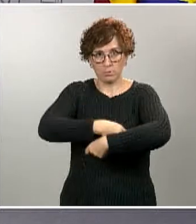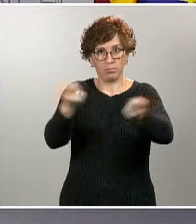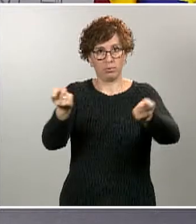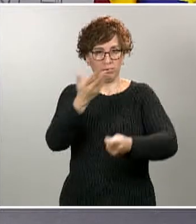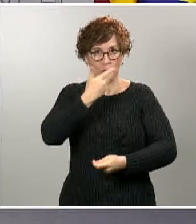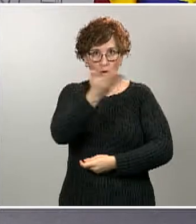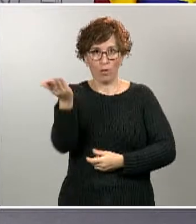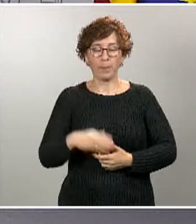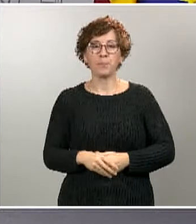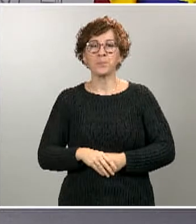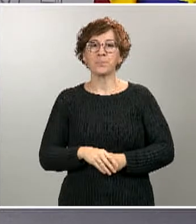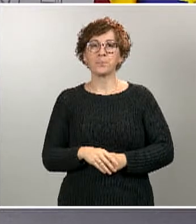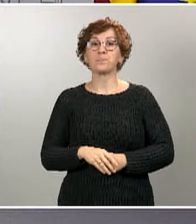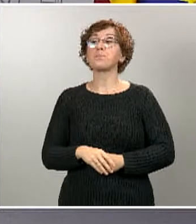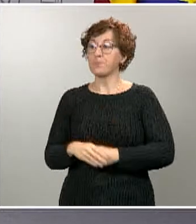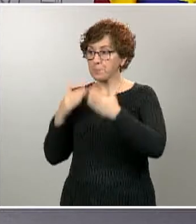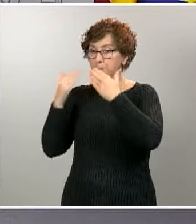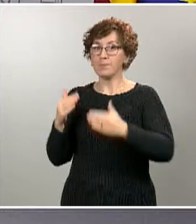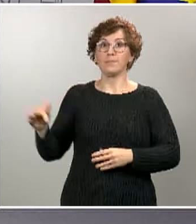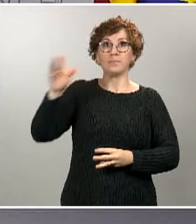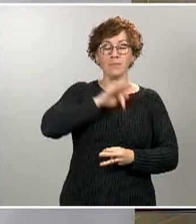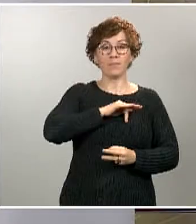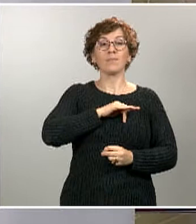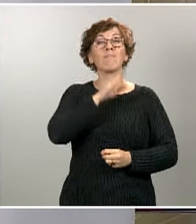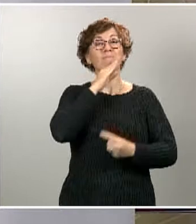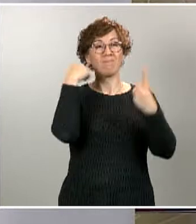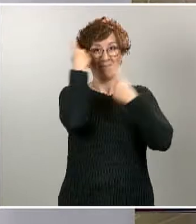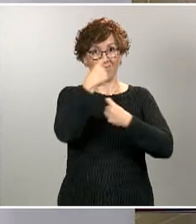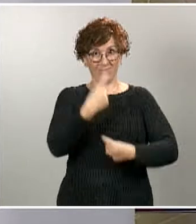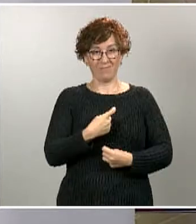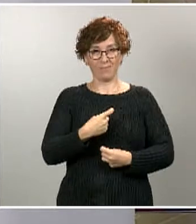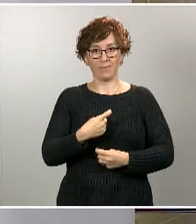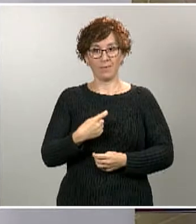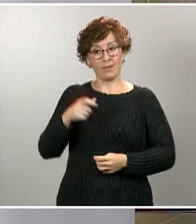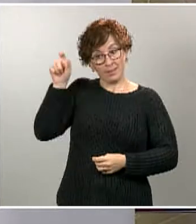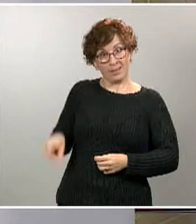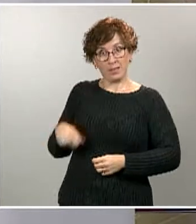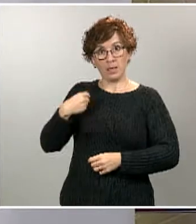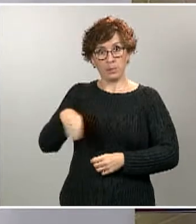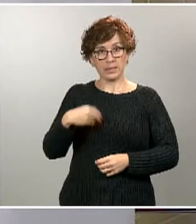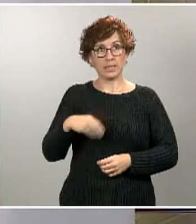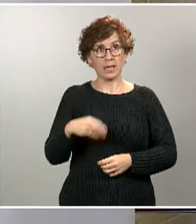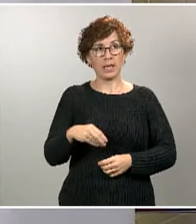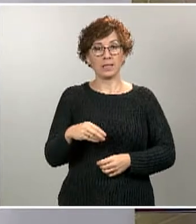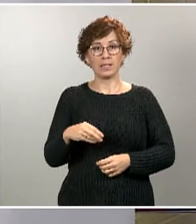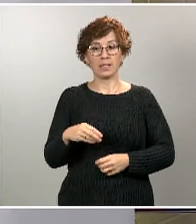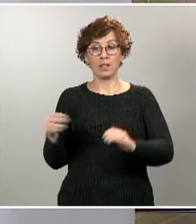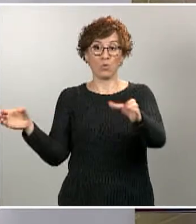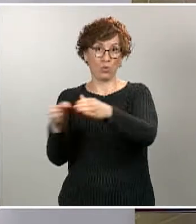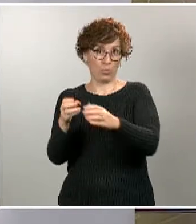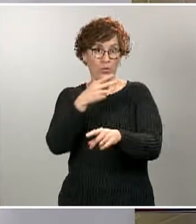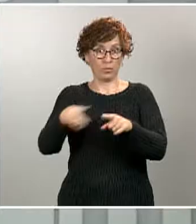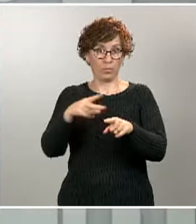relación con las cuestiones que me habías planteado, el presidente va a convocar a cada una de las formaciones políticas y lo